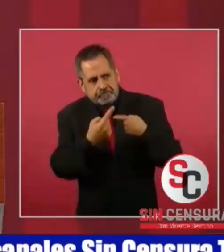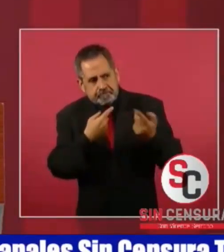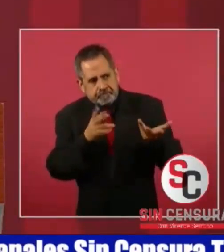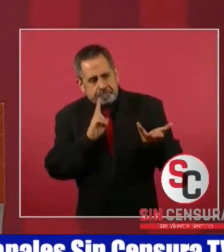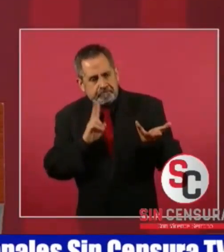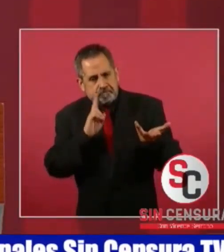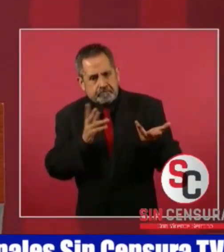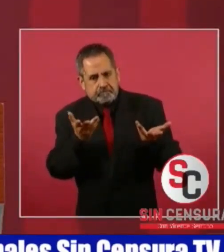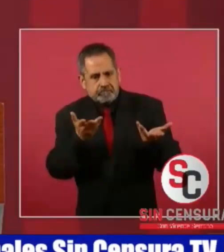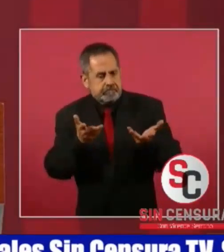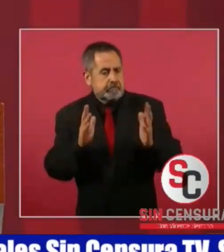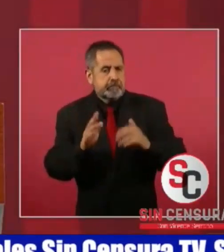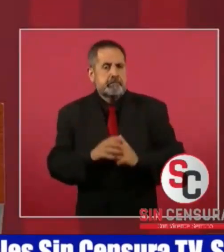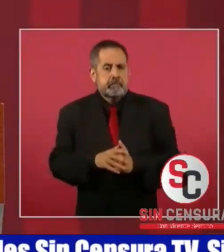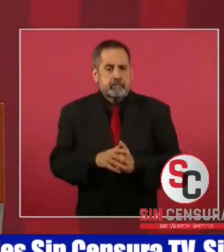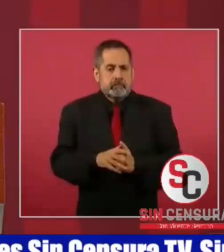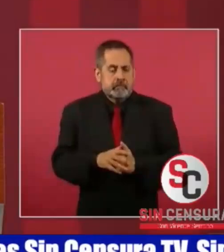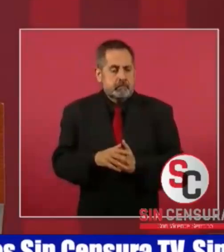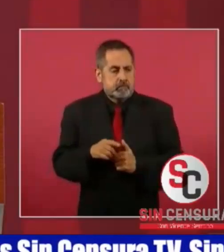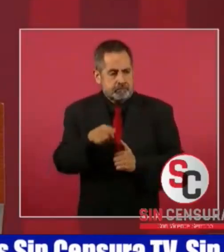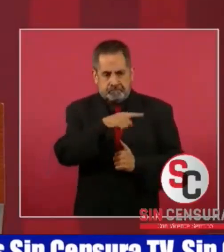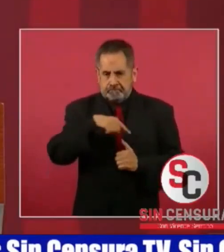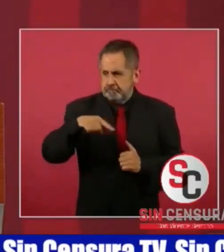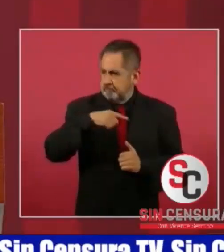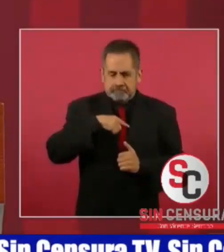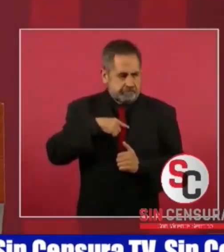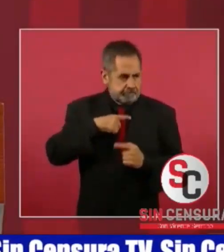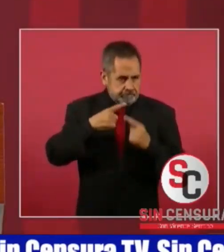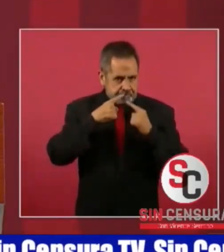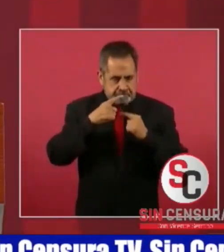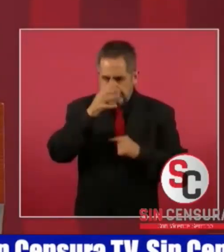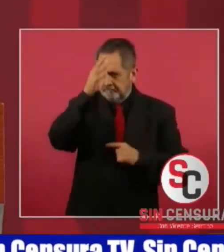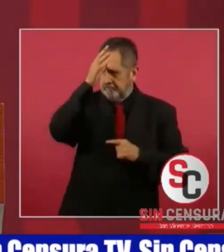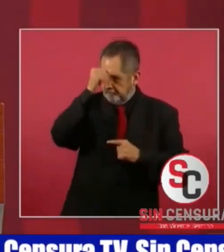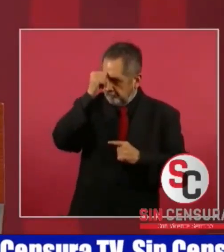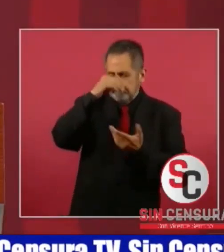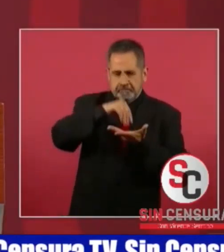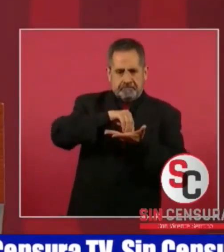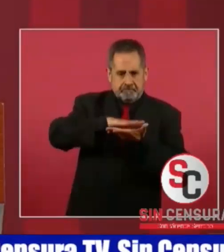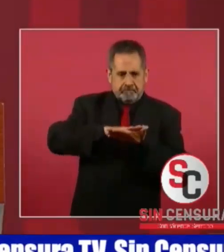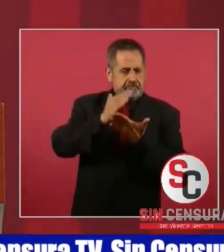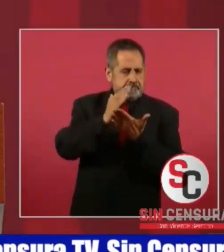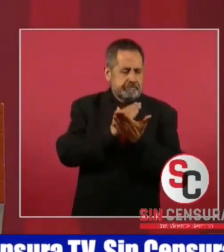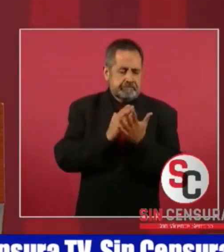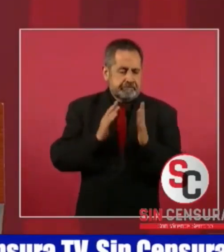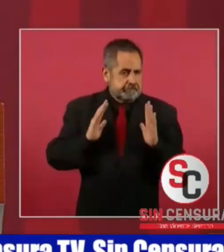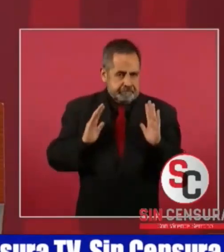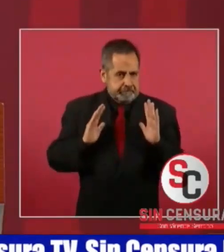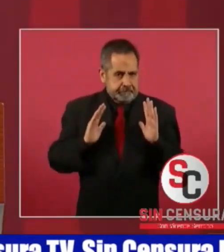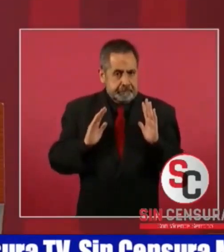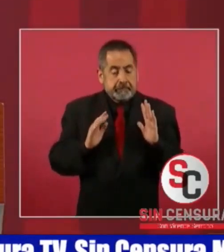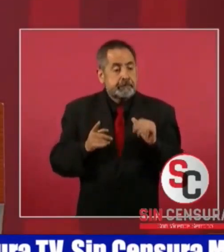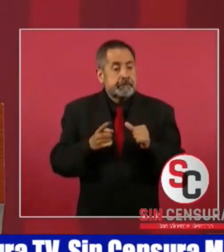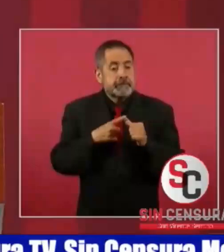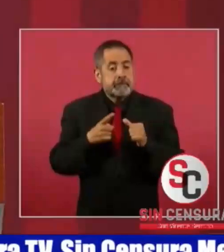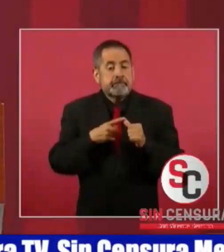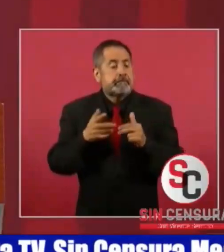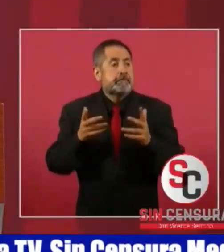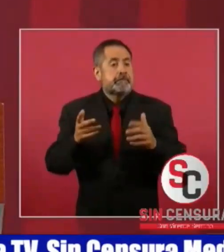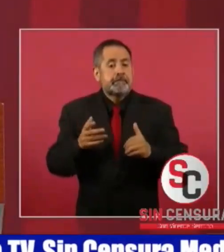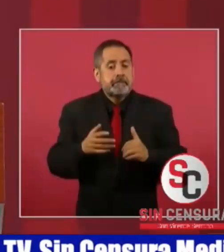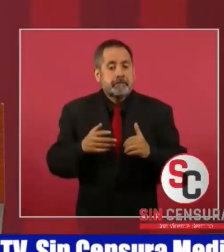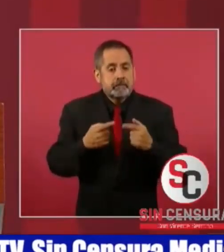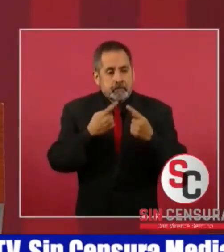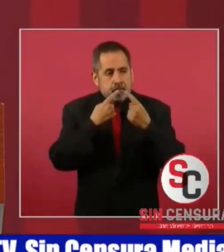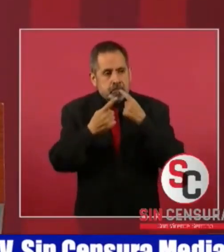Son acuerdos, desde luego a partir